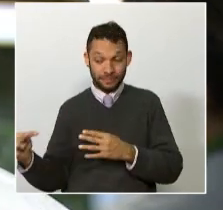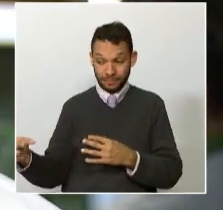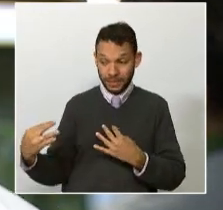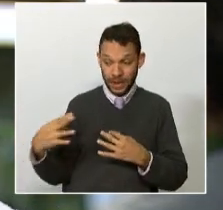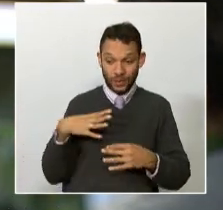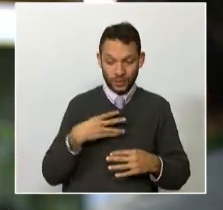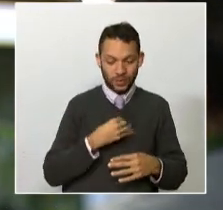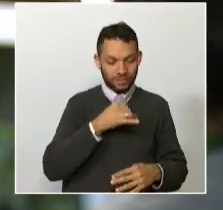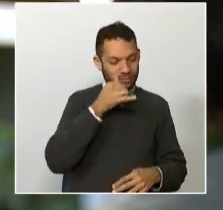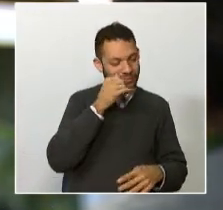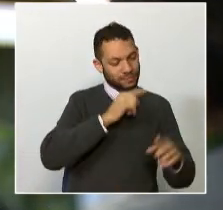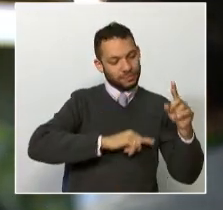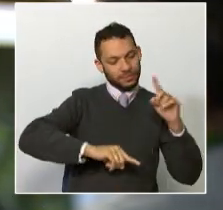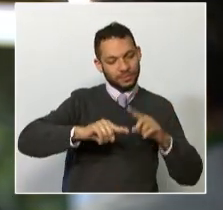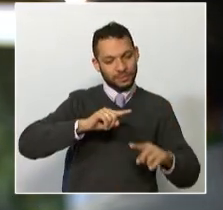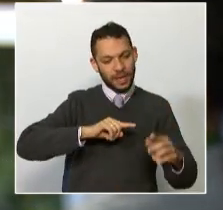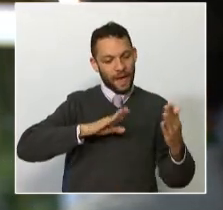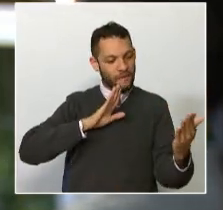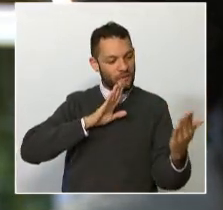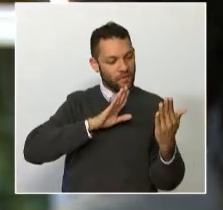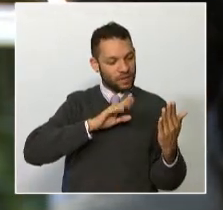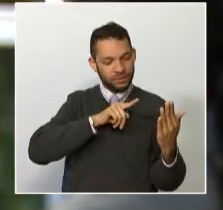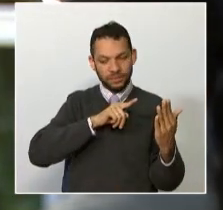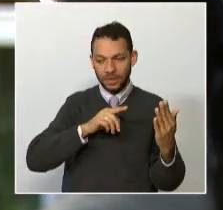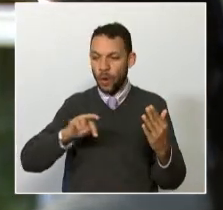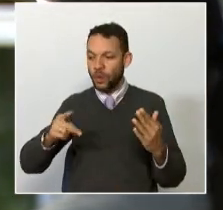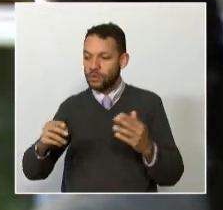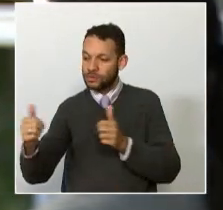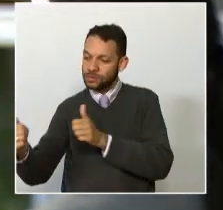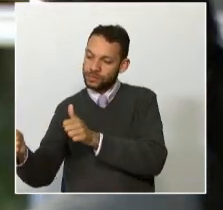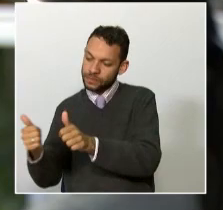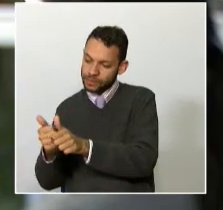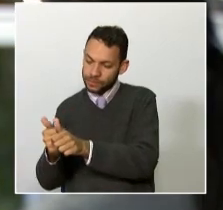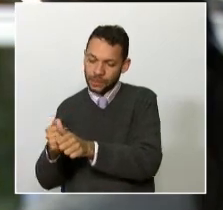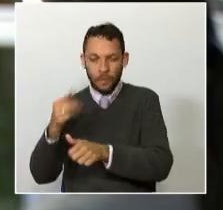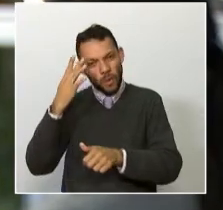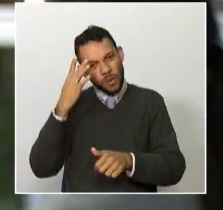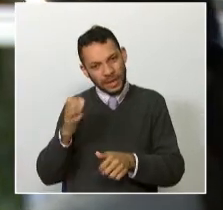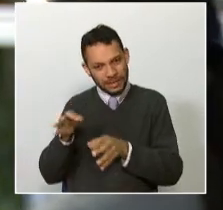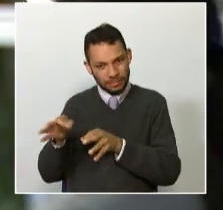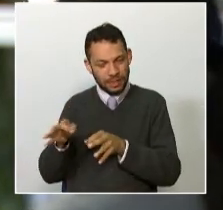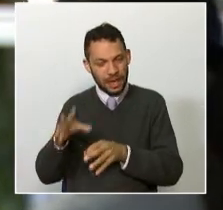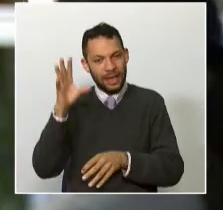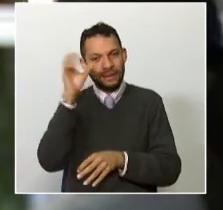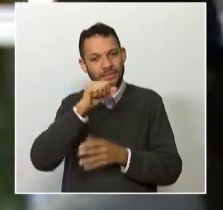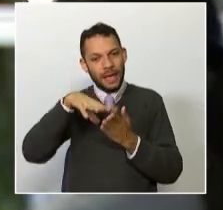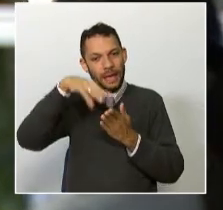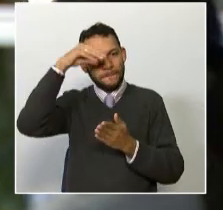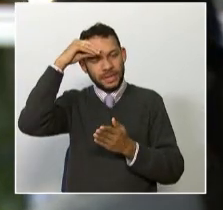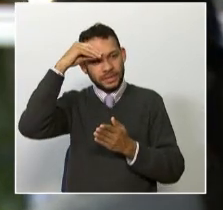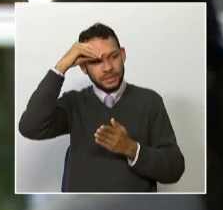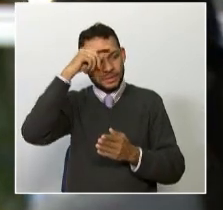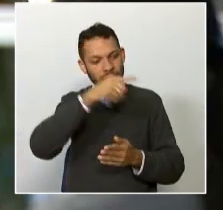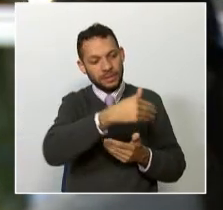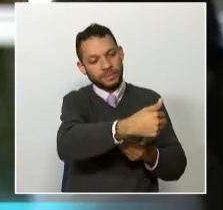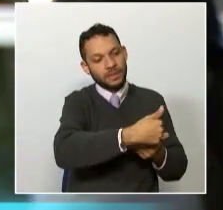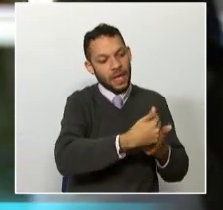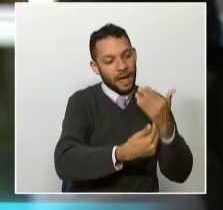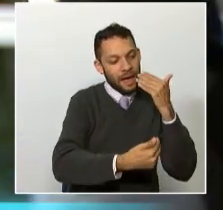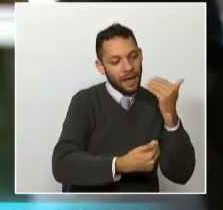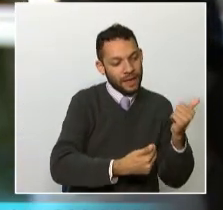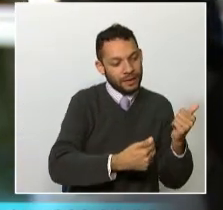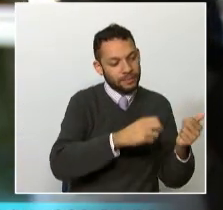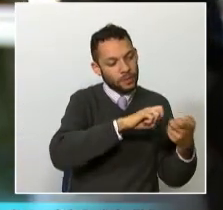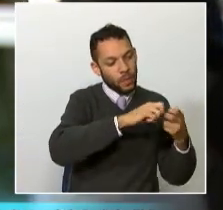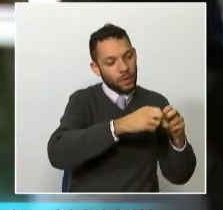que Irma viene por un dolor de cabeza, pero a nosotros no nos interesó la cabeza de ella.